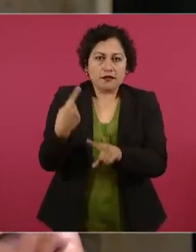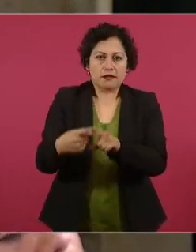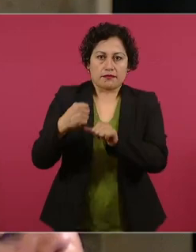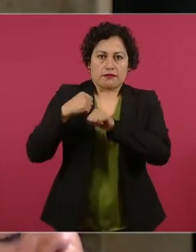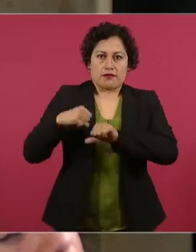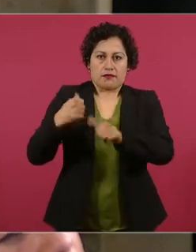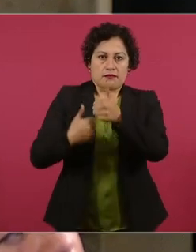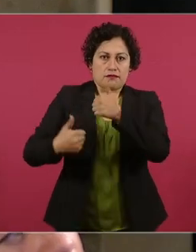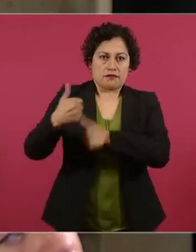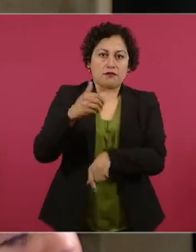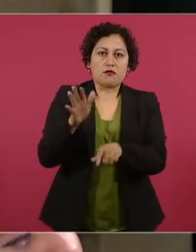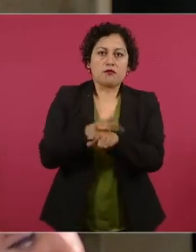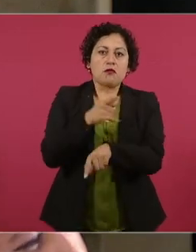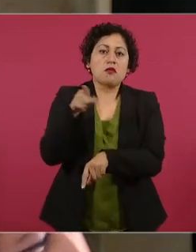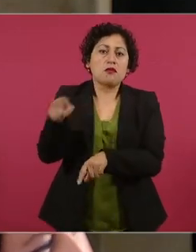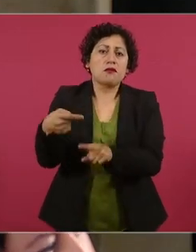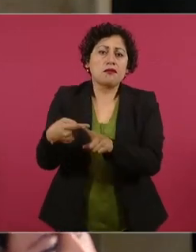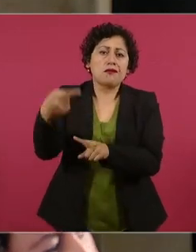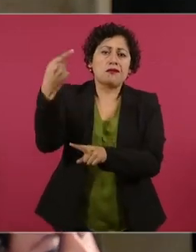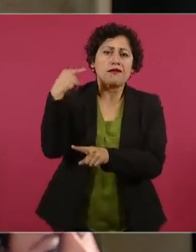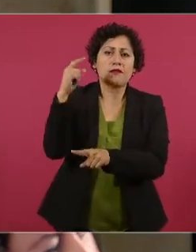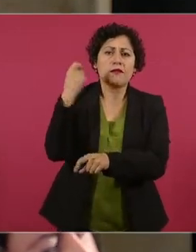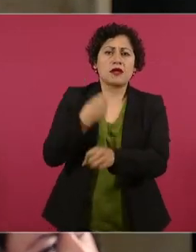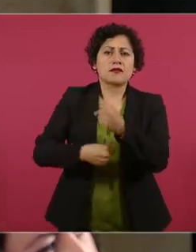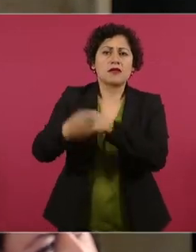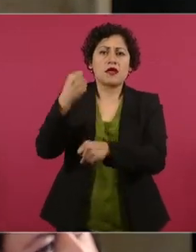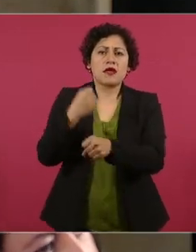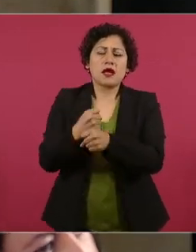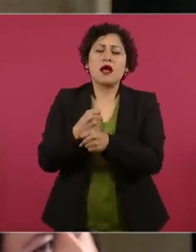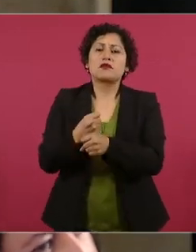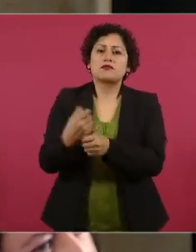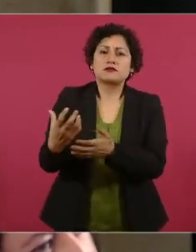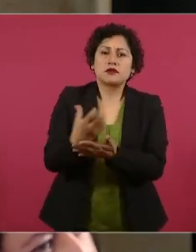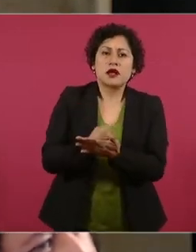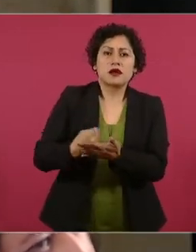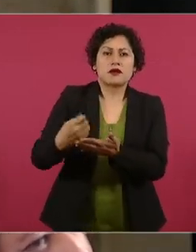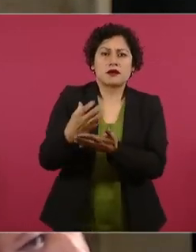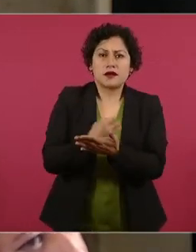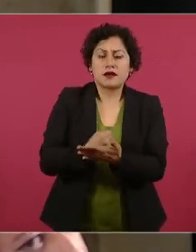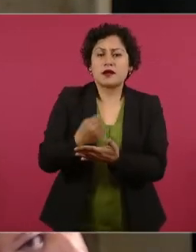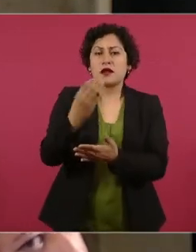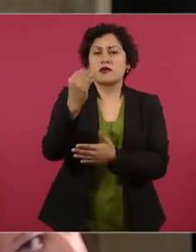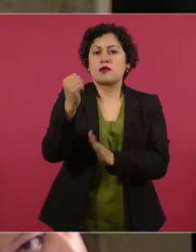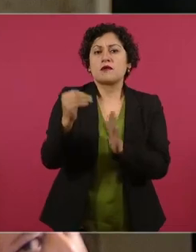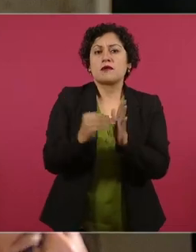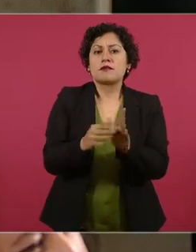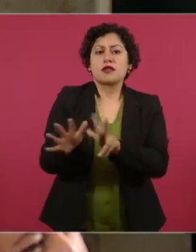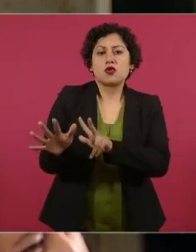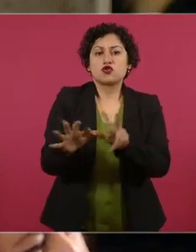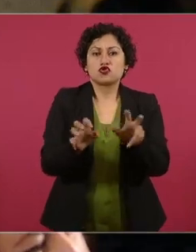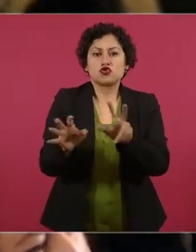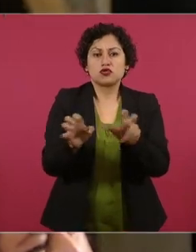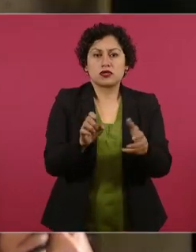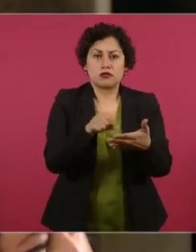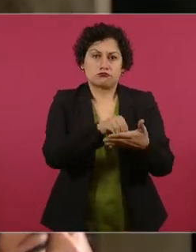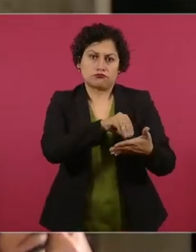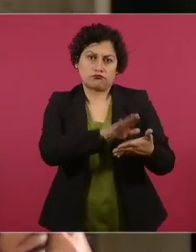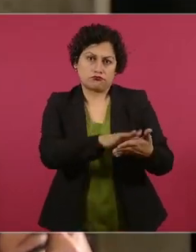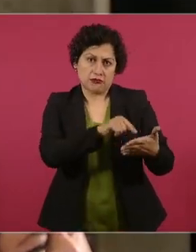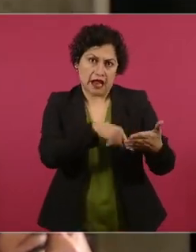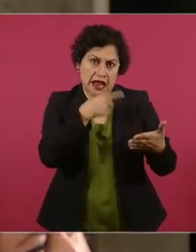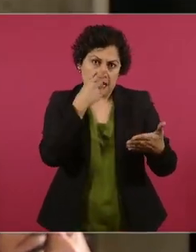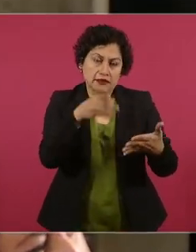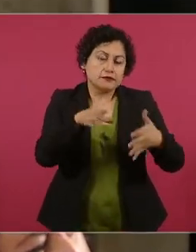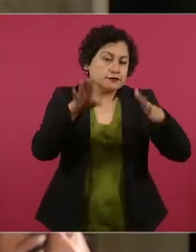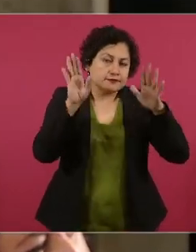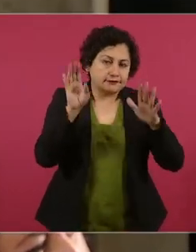ganando desde hace 20 años 9 mil pesos a 9,800 pesos. Tomando un ejemplo nomás de un funcionario, por